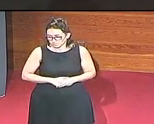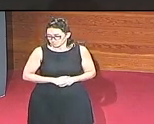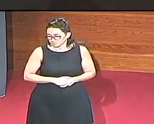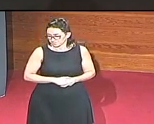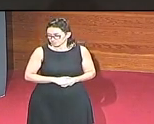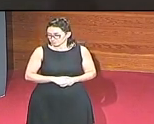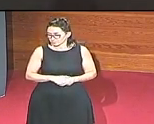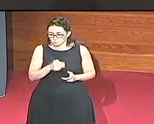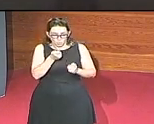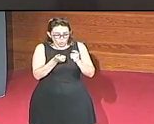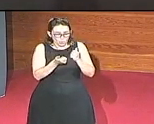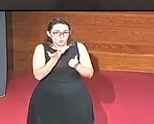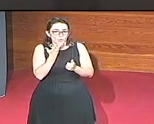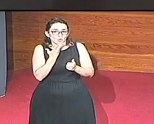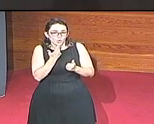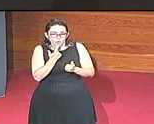y vas pintando